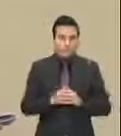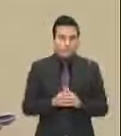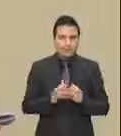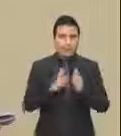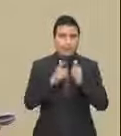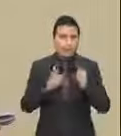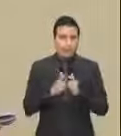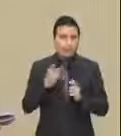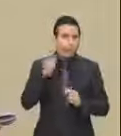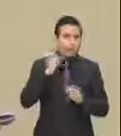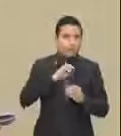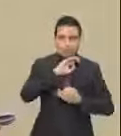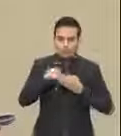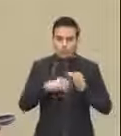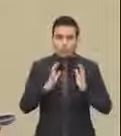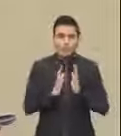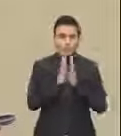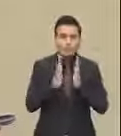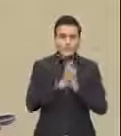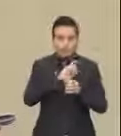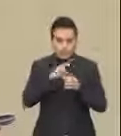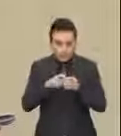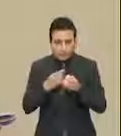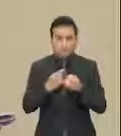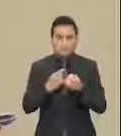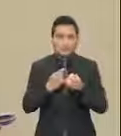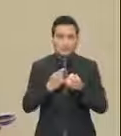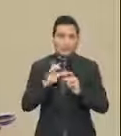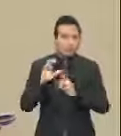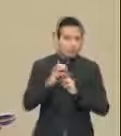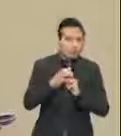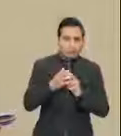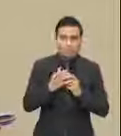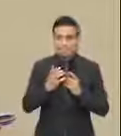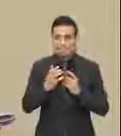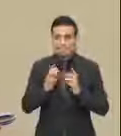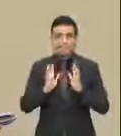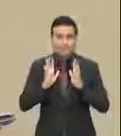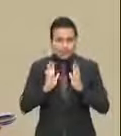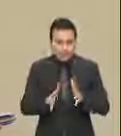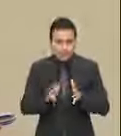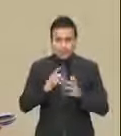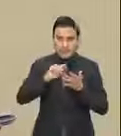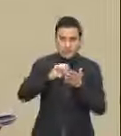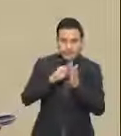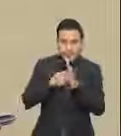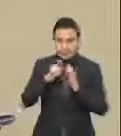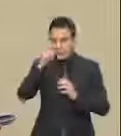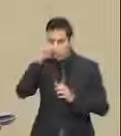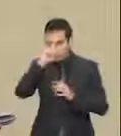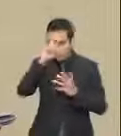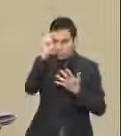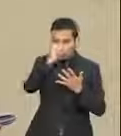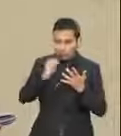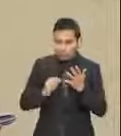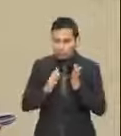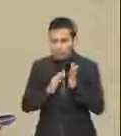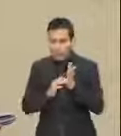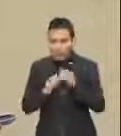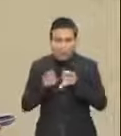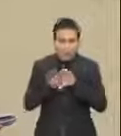participado en las comisiones y grupos de trabajo respectivos en los que se han revisado las bases técnicas y documentales de cada